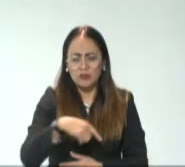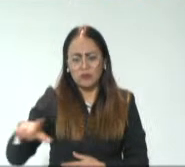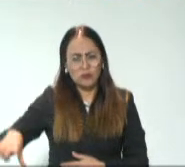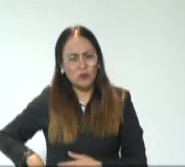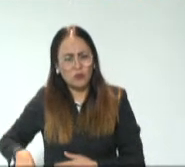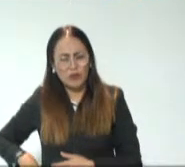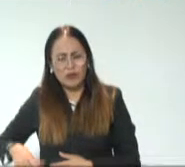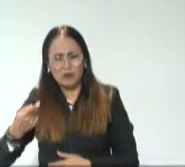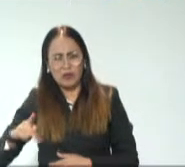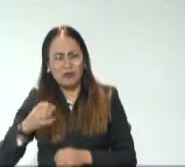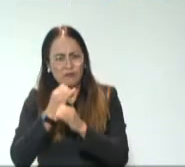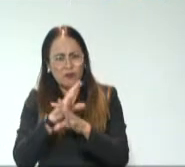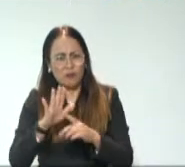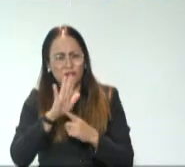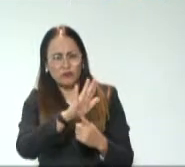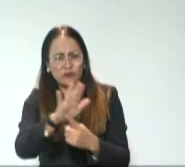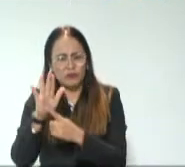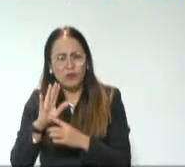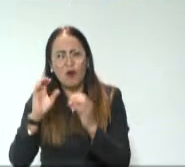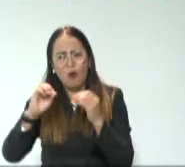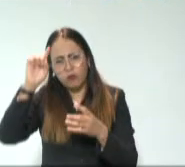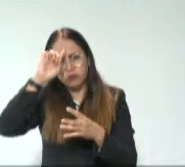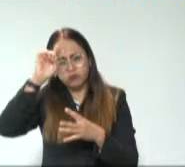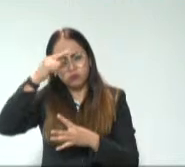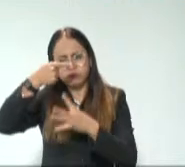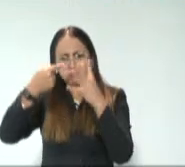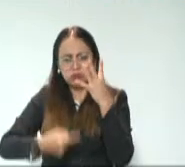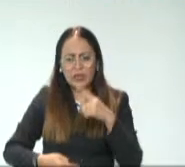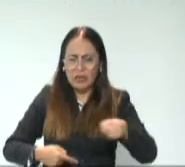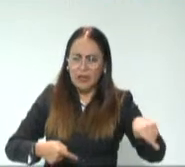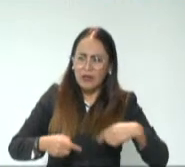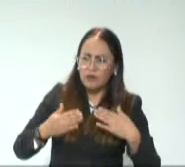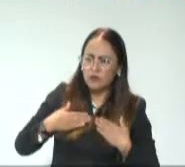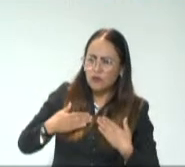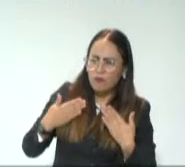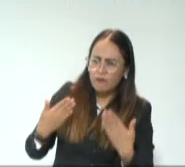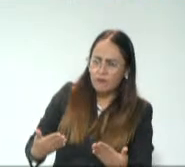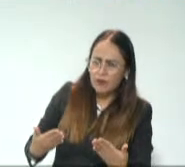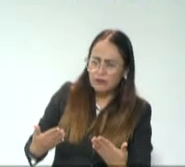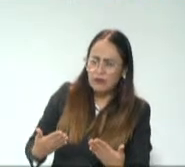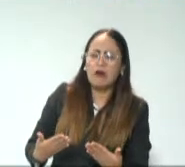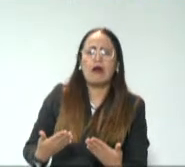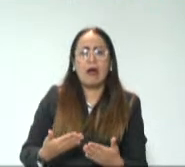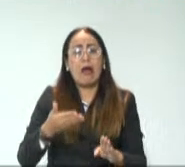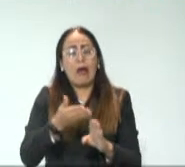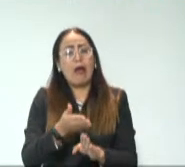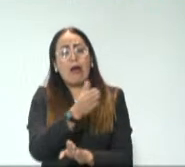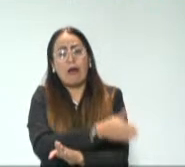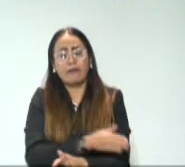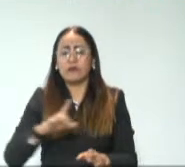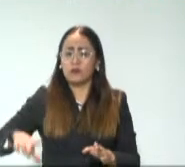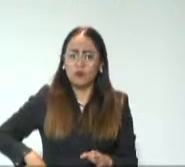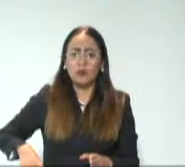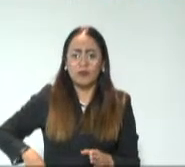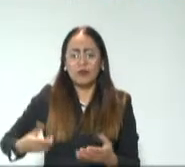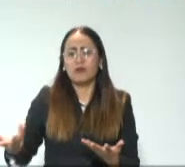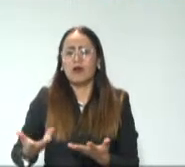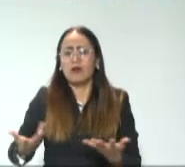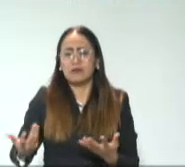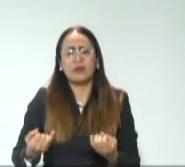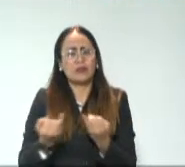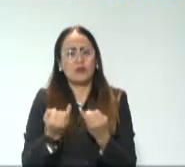institucionales a la crisis en este caso por covid-19 deben saber lo que los gobiernos están haciendo y tener acceso a información